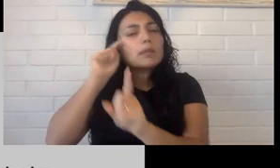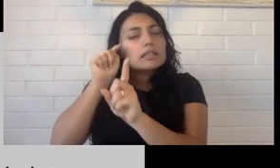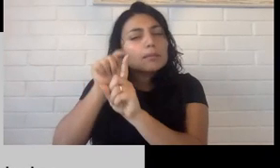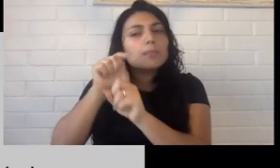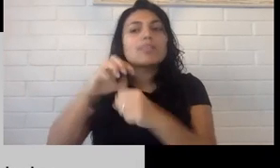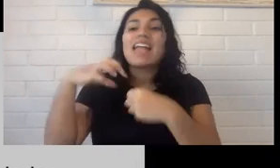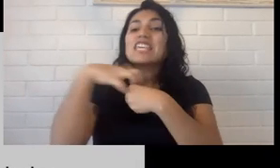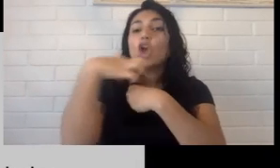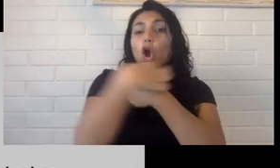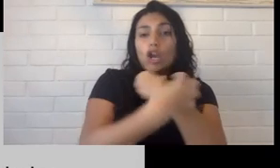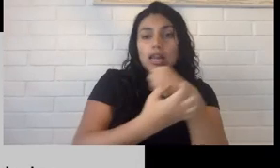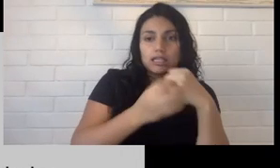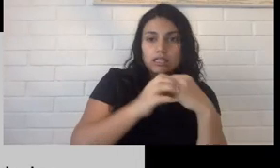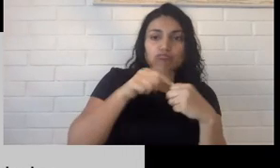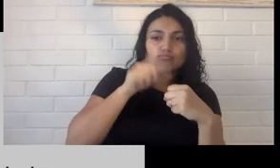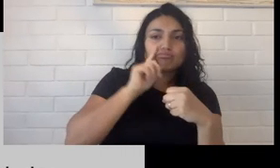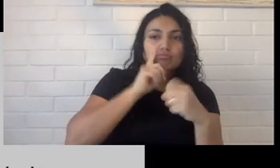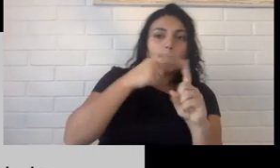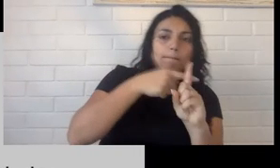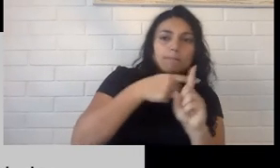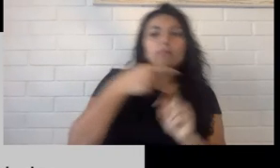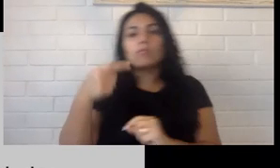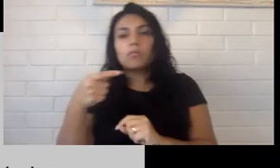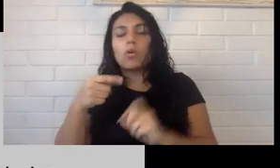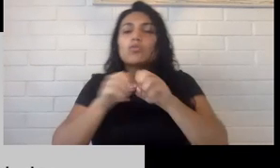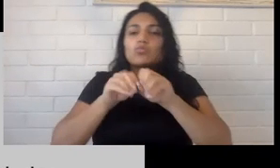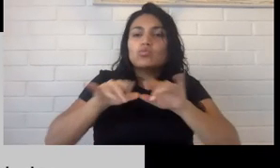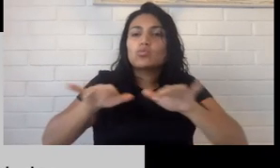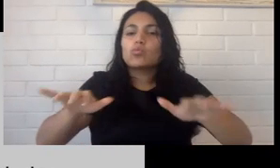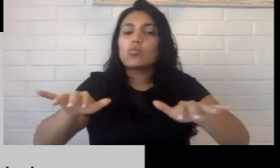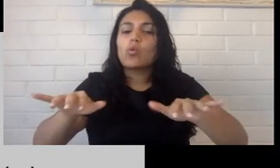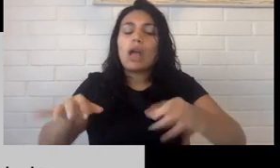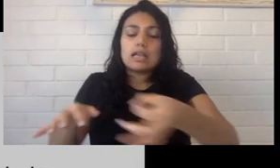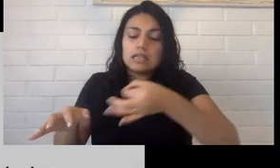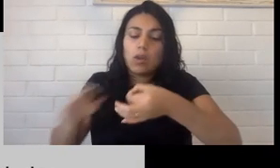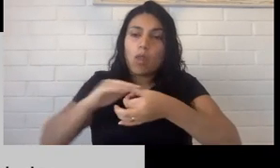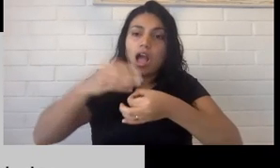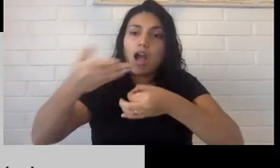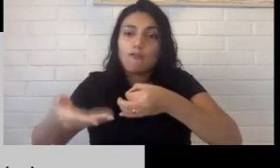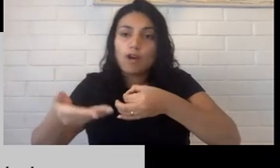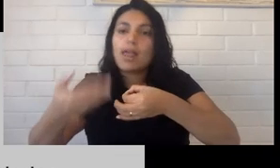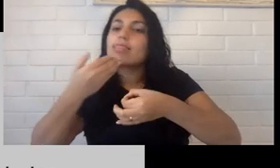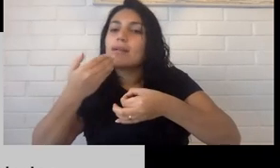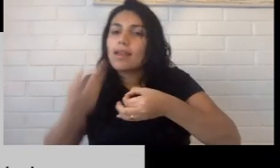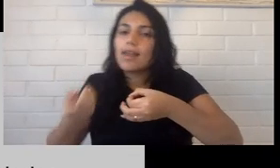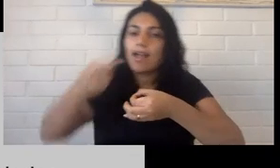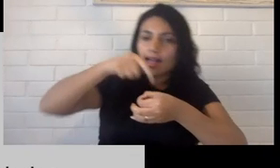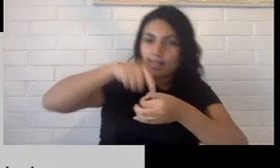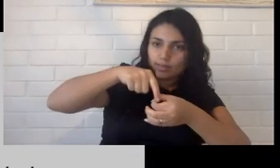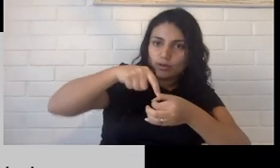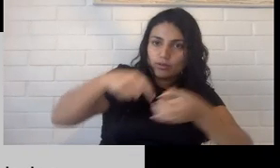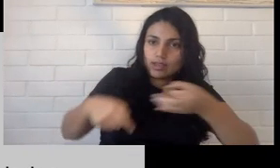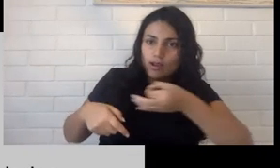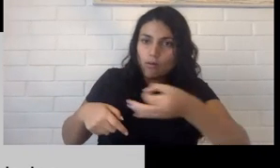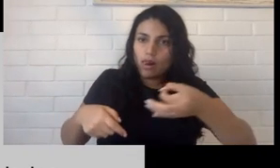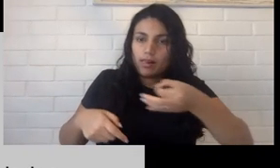iones que se distribuyen en forma desigual entre el exterior de la célula y el interior de la célula. Y